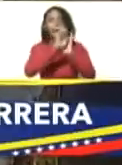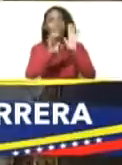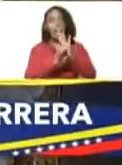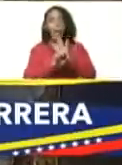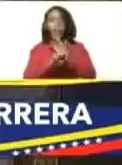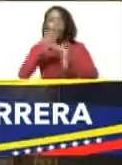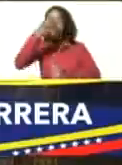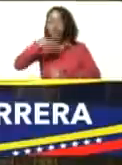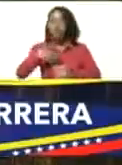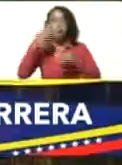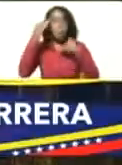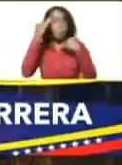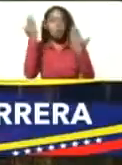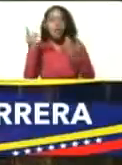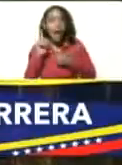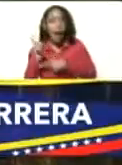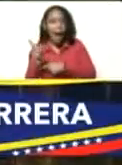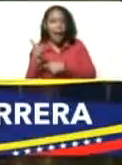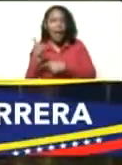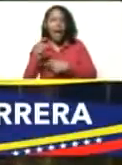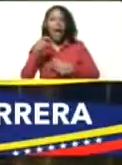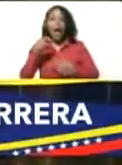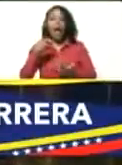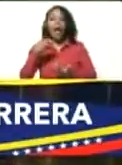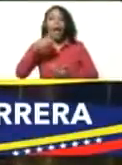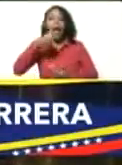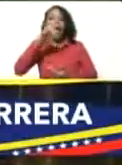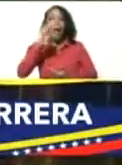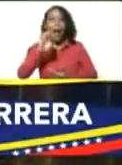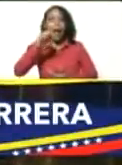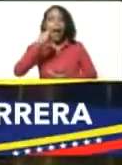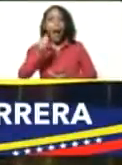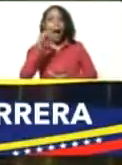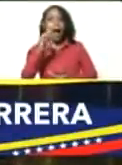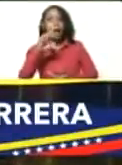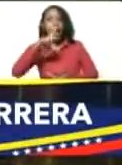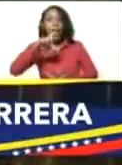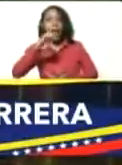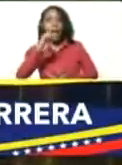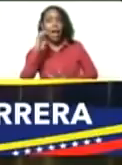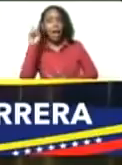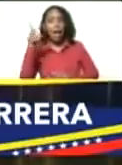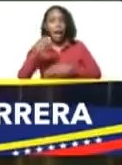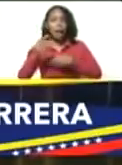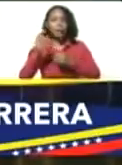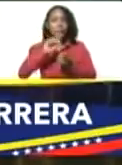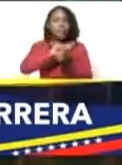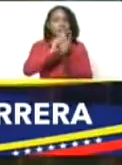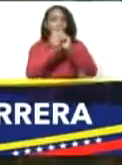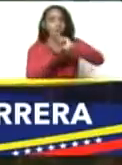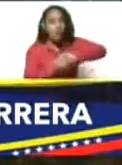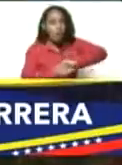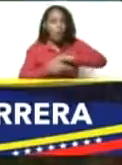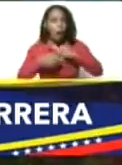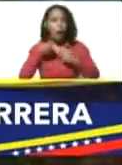sé, Alex se convierte, Earle se convierte en un